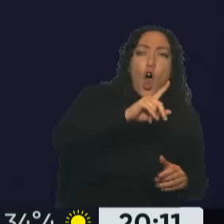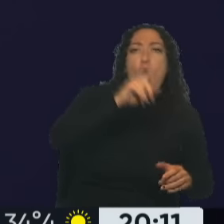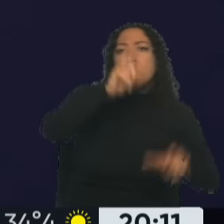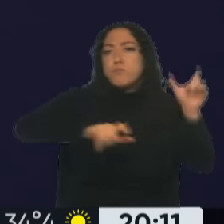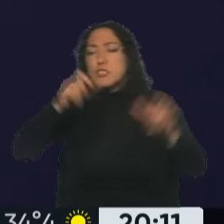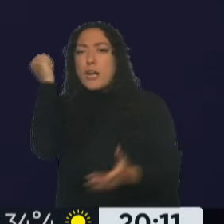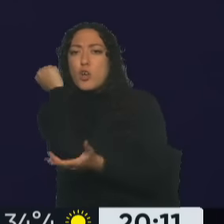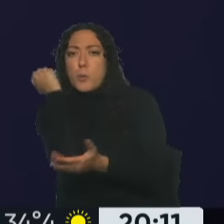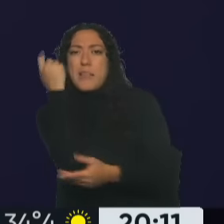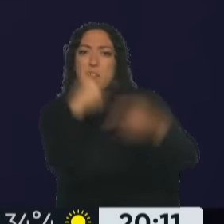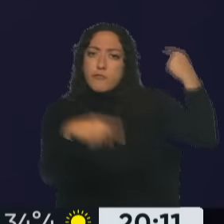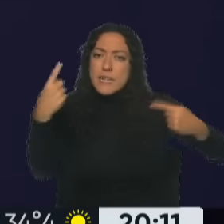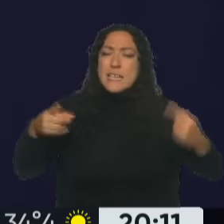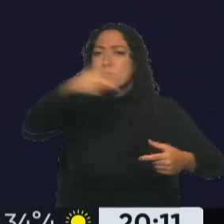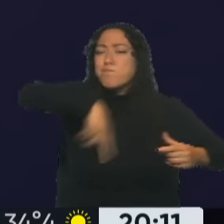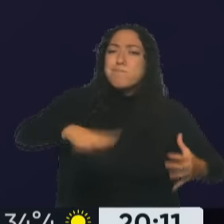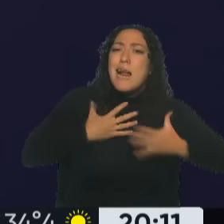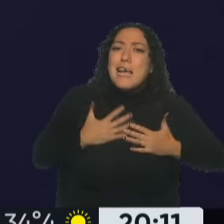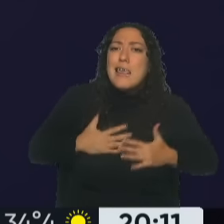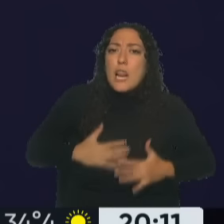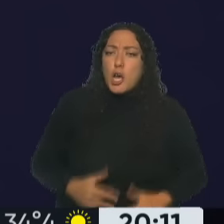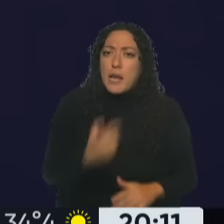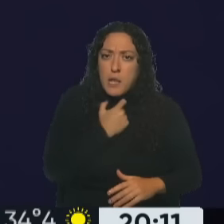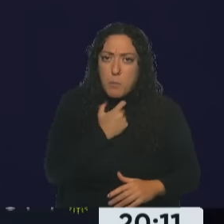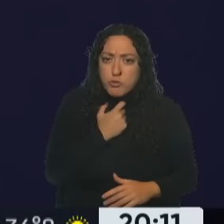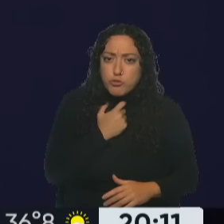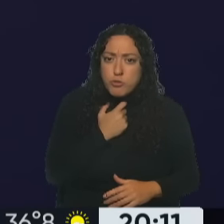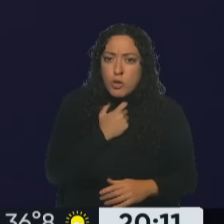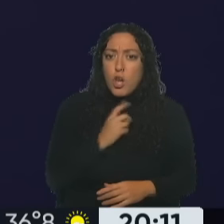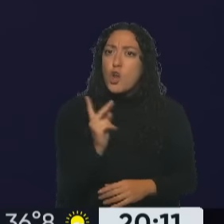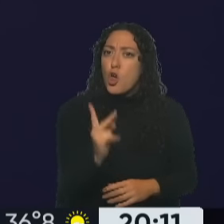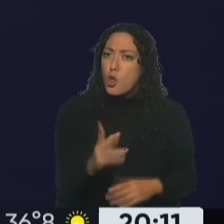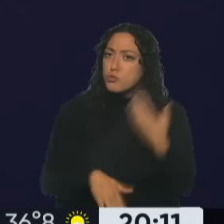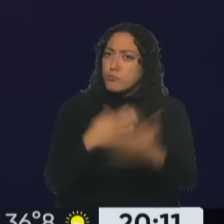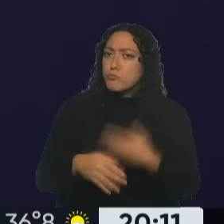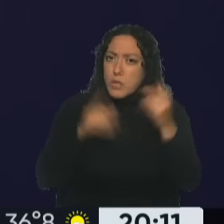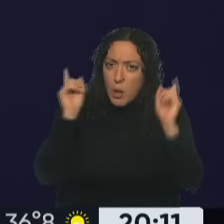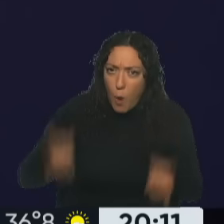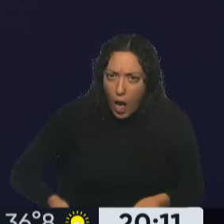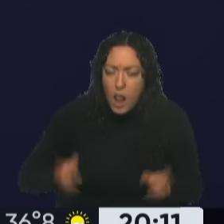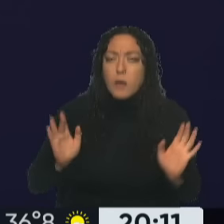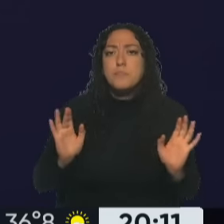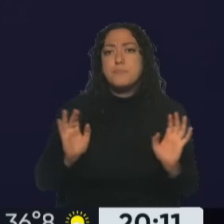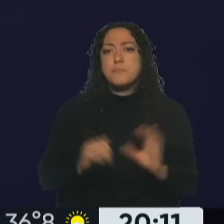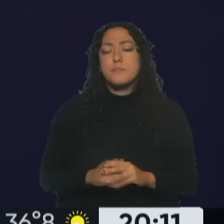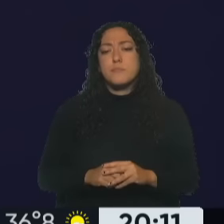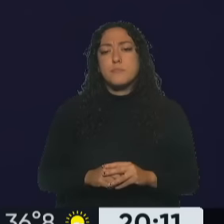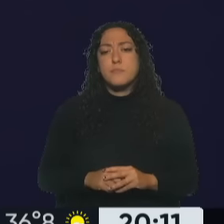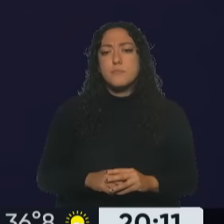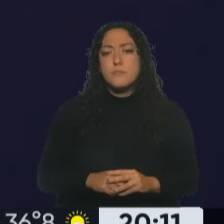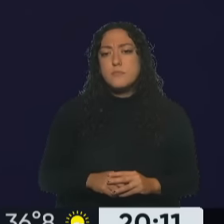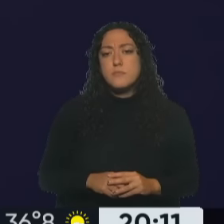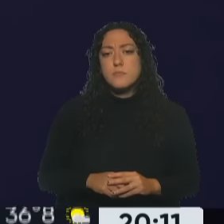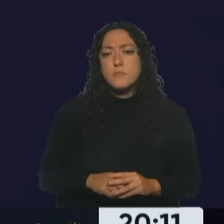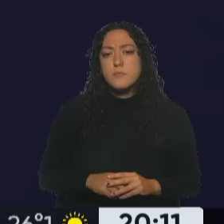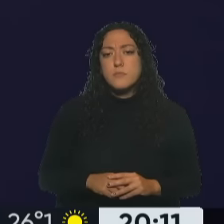económicos que las dos cosas van a a suceder es decir no se no se